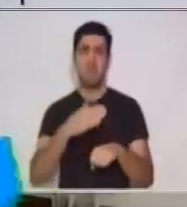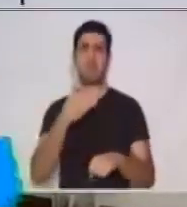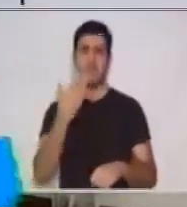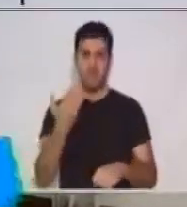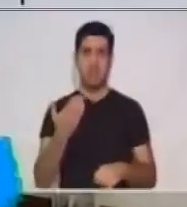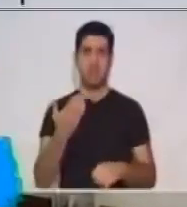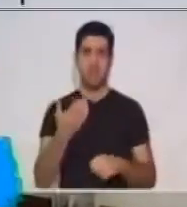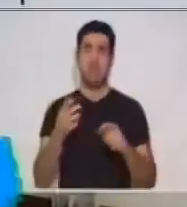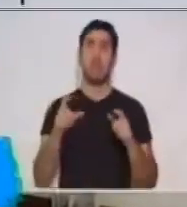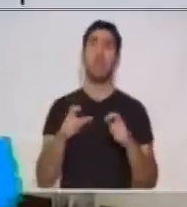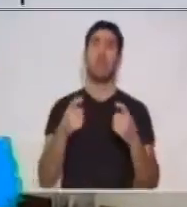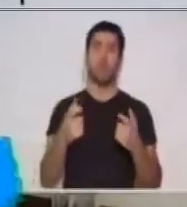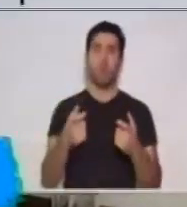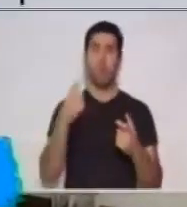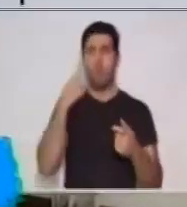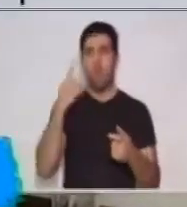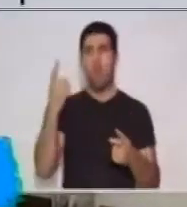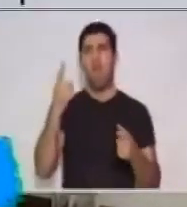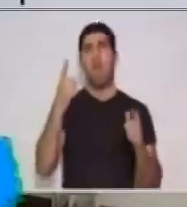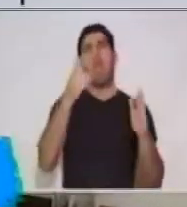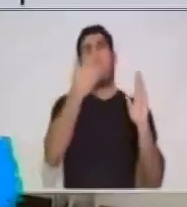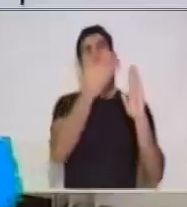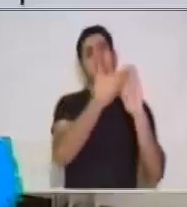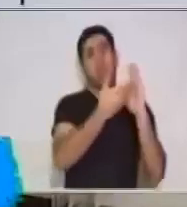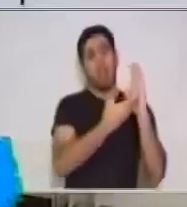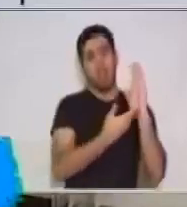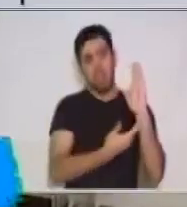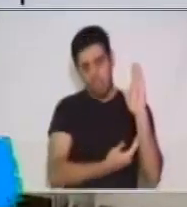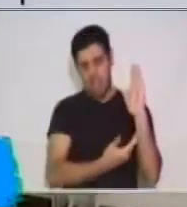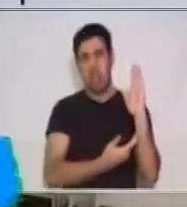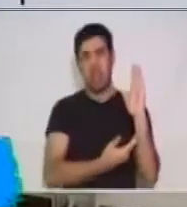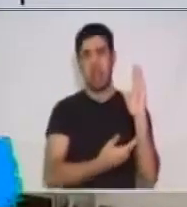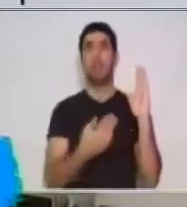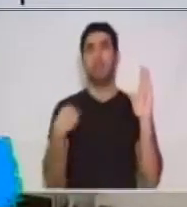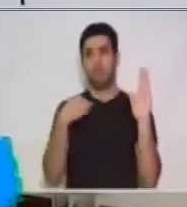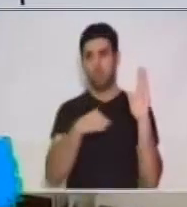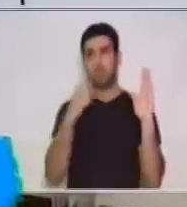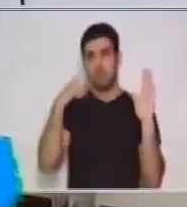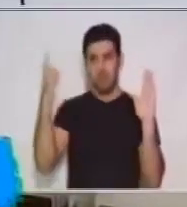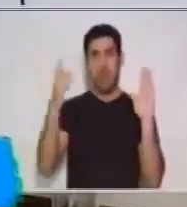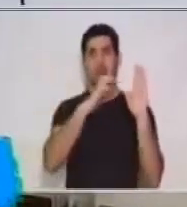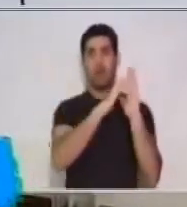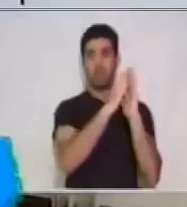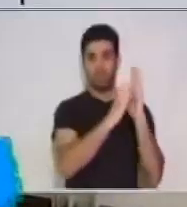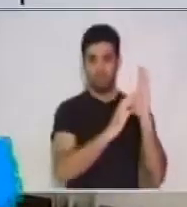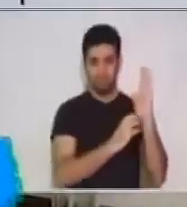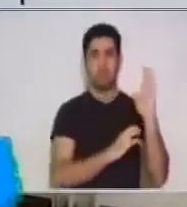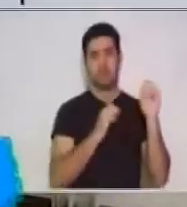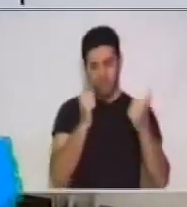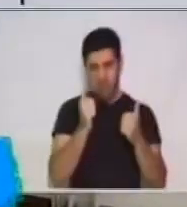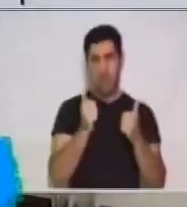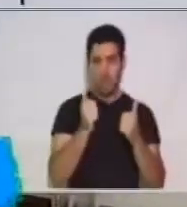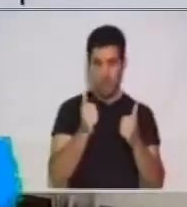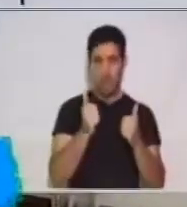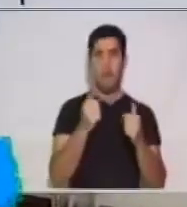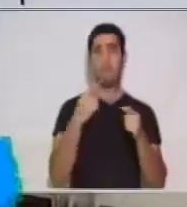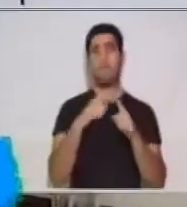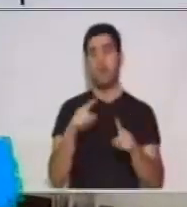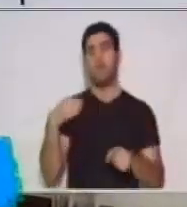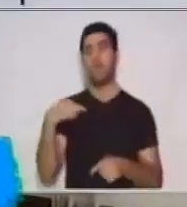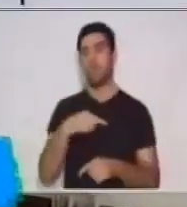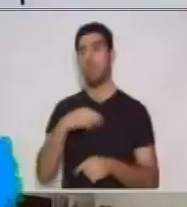que plantear todo esto. Esto es lo que debemos de hacer, ¿verdad? Cuando lo estamos planteando desde